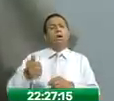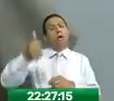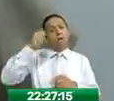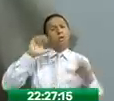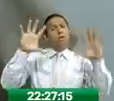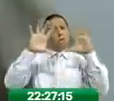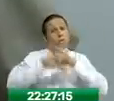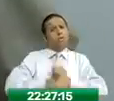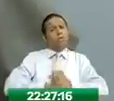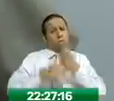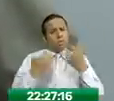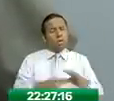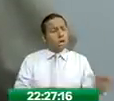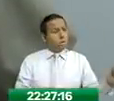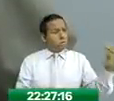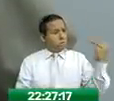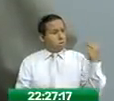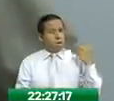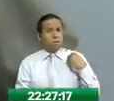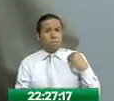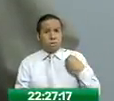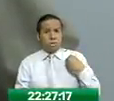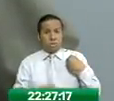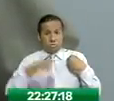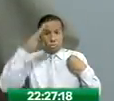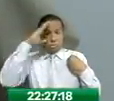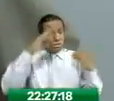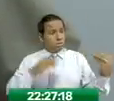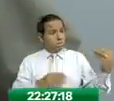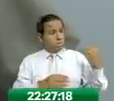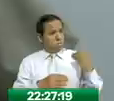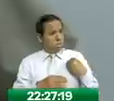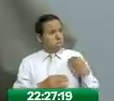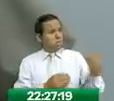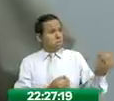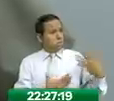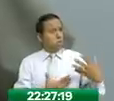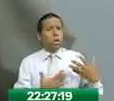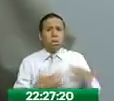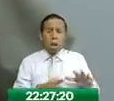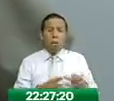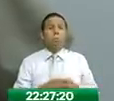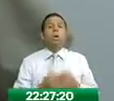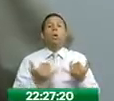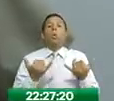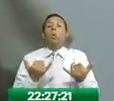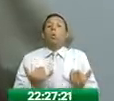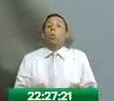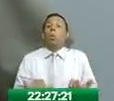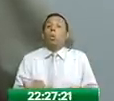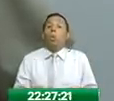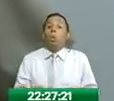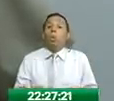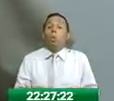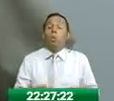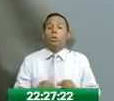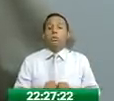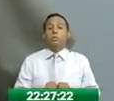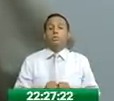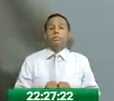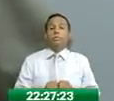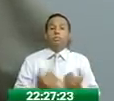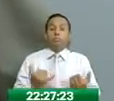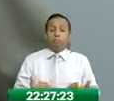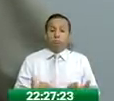noche había sido indicada la novedad al MSP, pero recién el día de hoy,